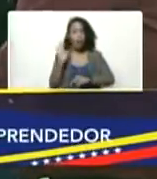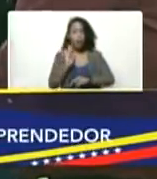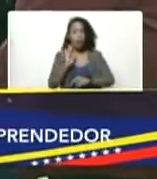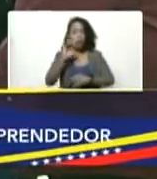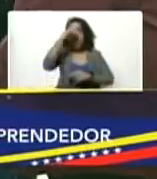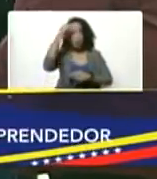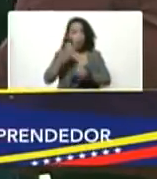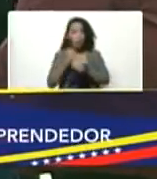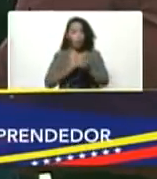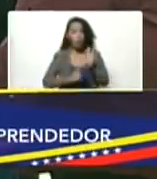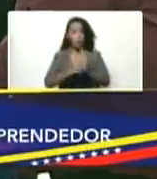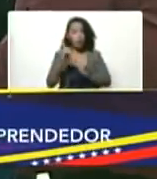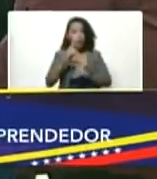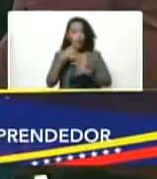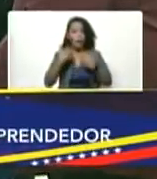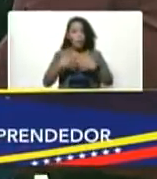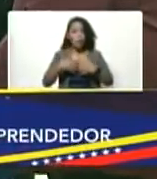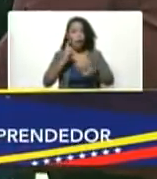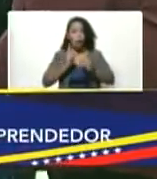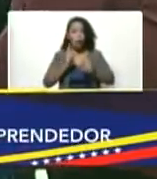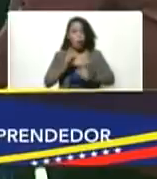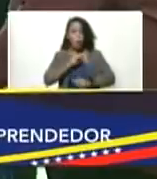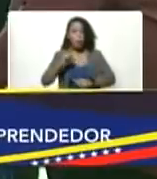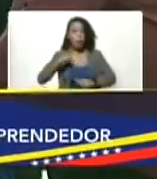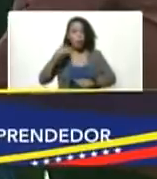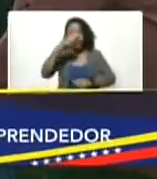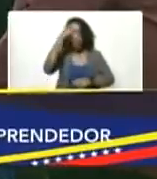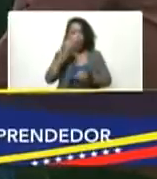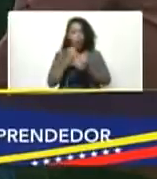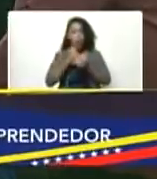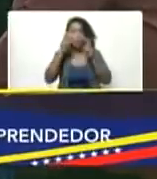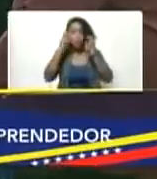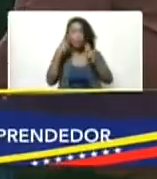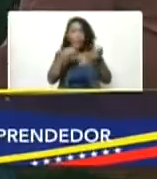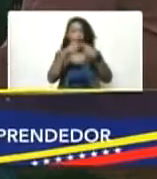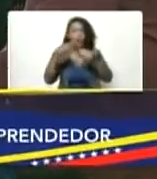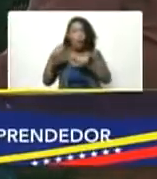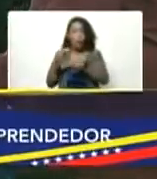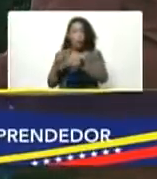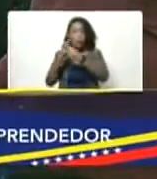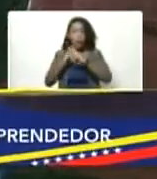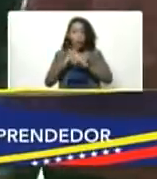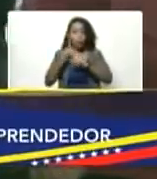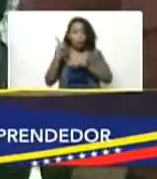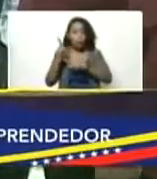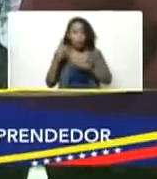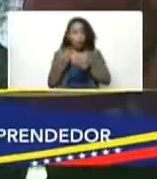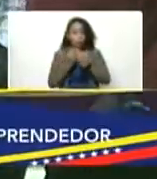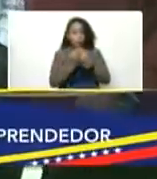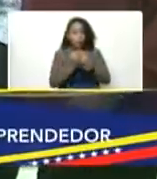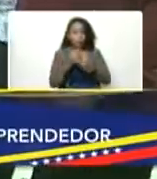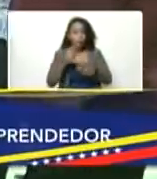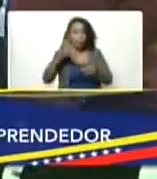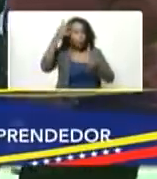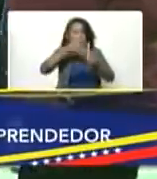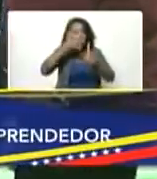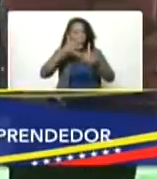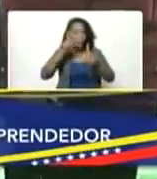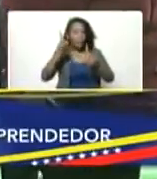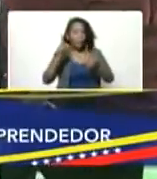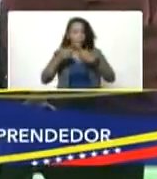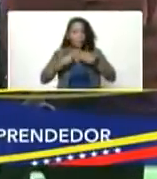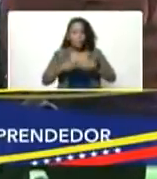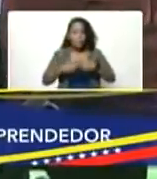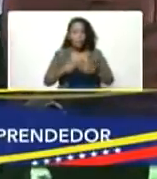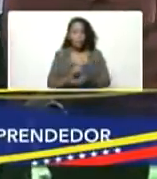desarrollándose. Por ejemplo, empresas privadas que tienen trabajadores en el área de marketing nos están prestando a esos compañeros para dictar estos cursos y estos